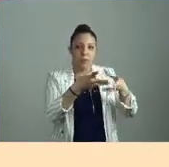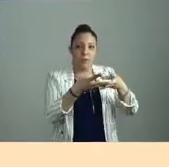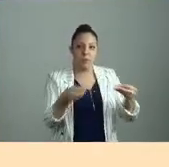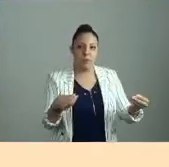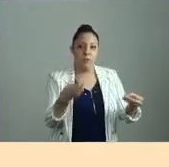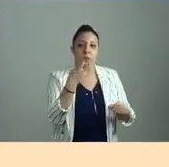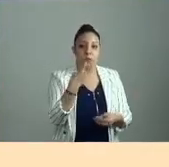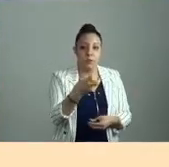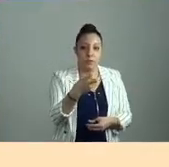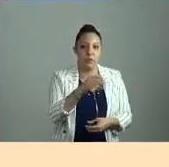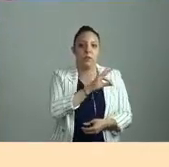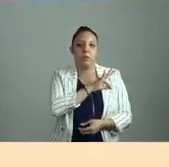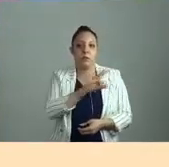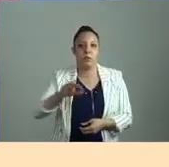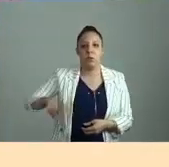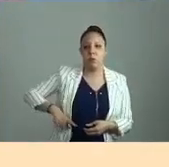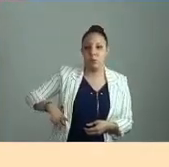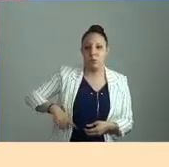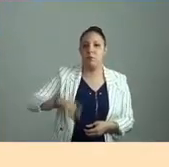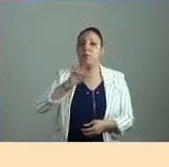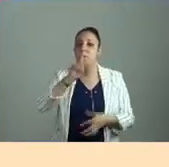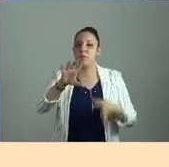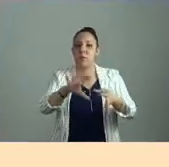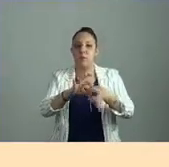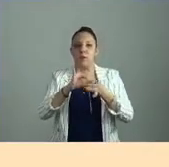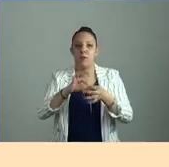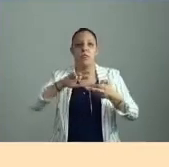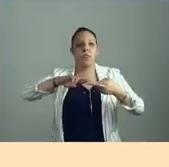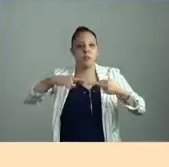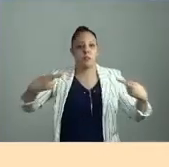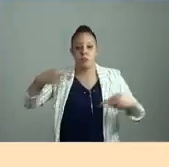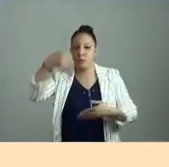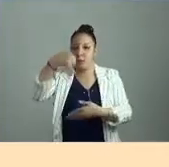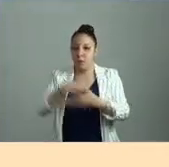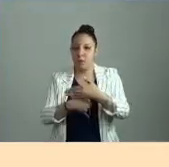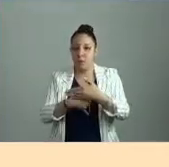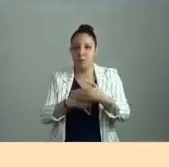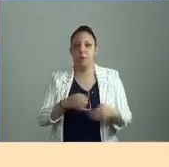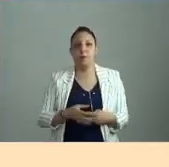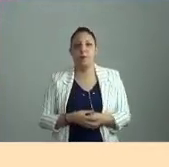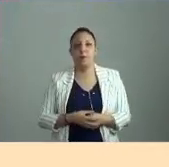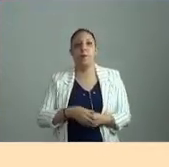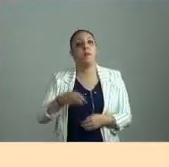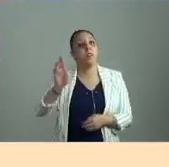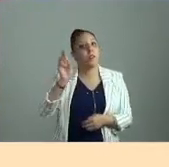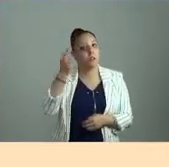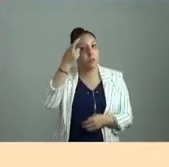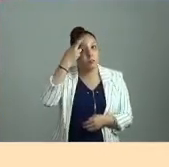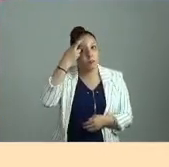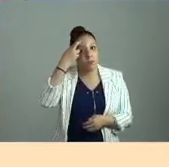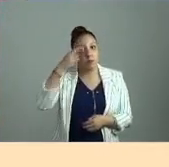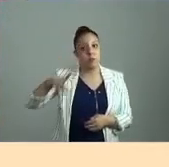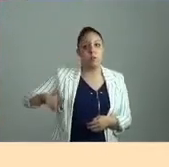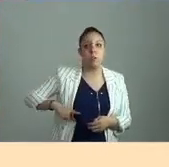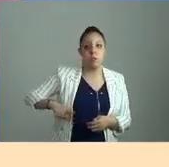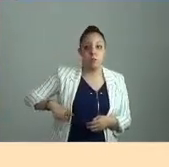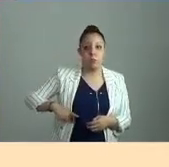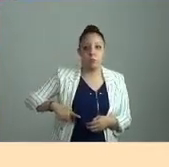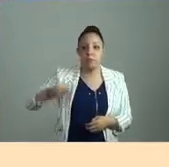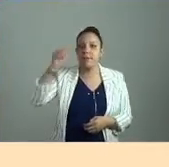estado no porque no significa olvidar que el estado ha en su manos